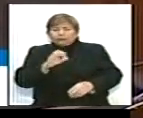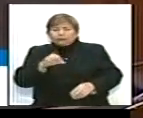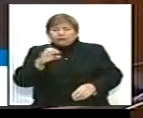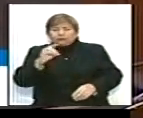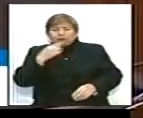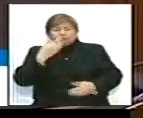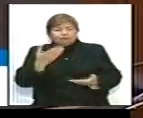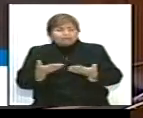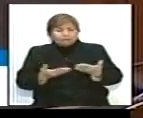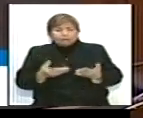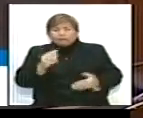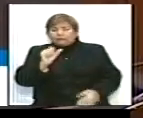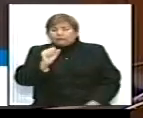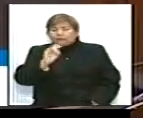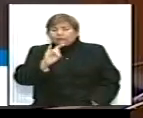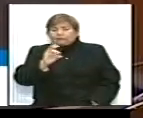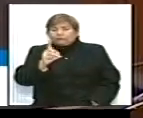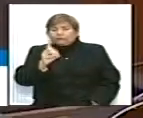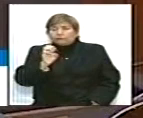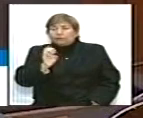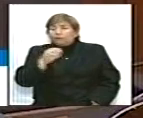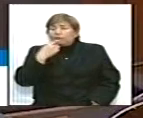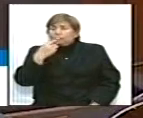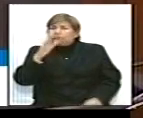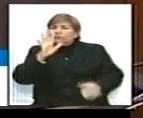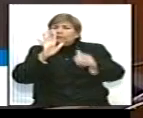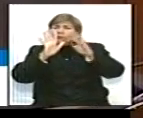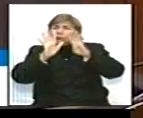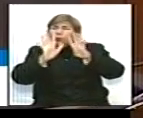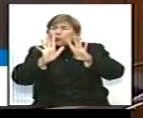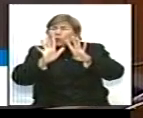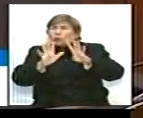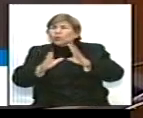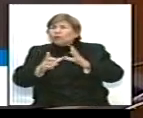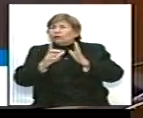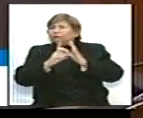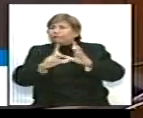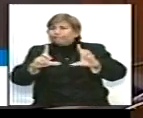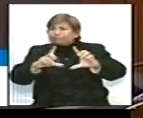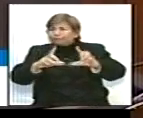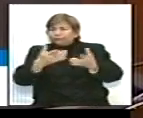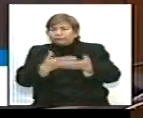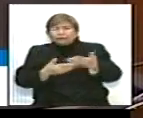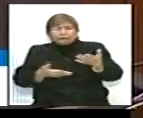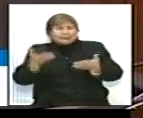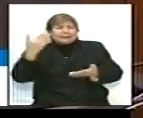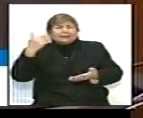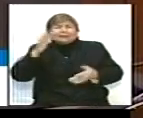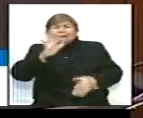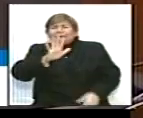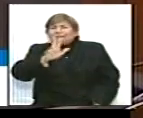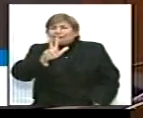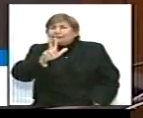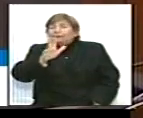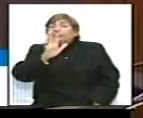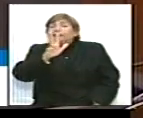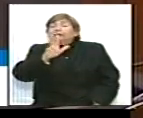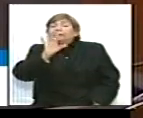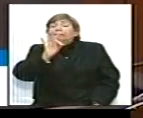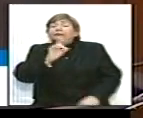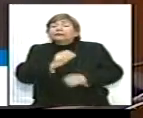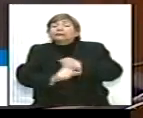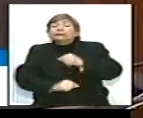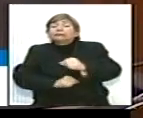que Sauder posee 9 licencias de uso de agua que fueron aprobadas hace 53 y 38